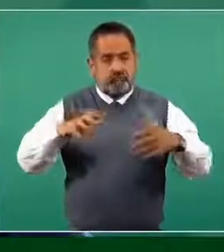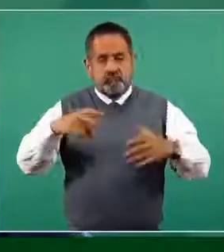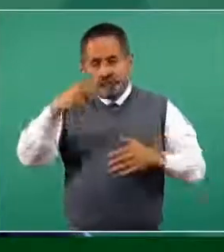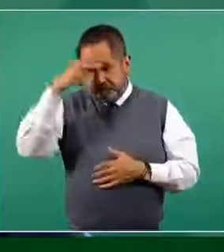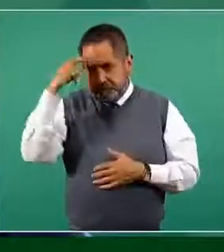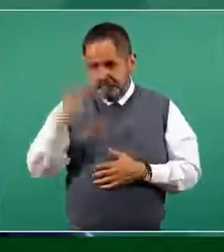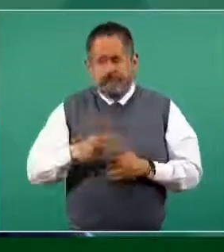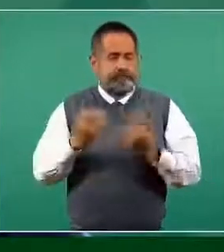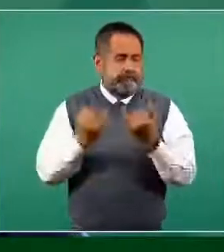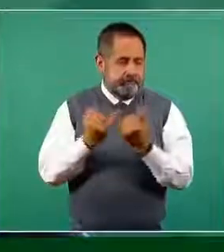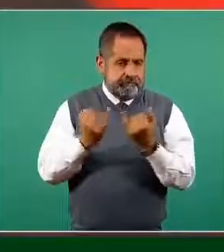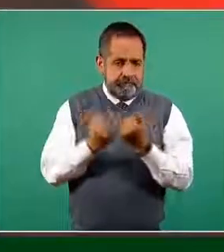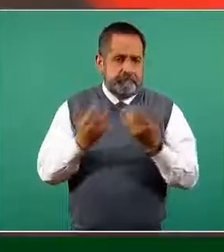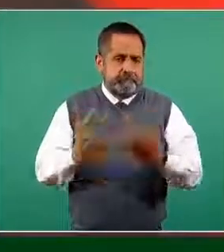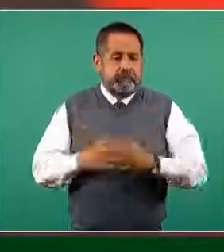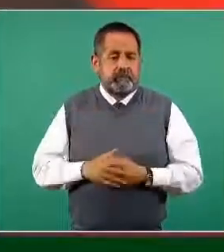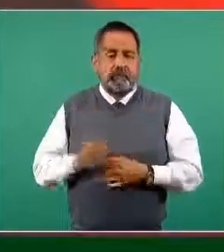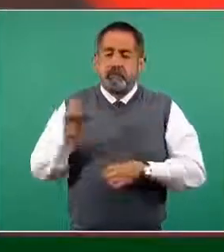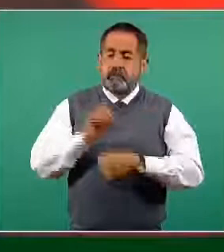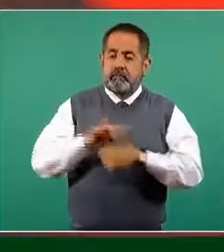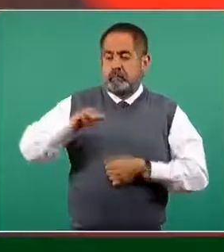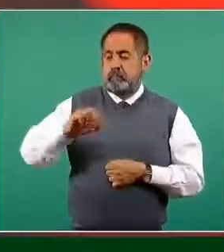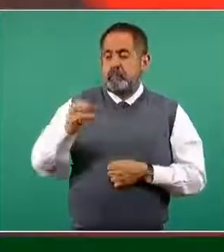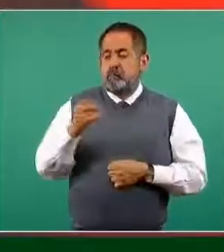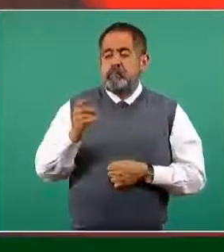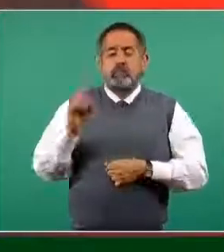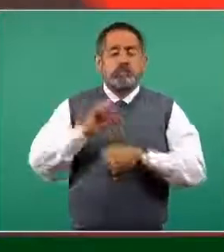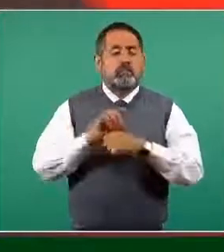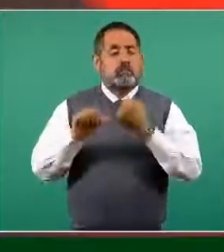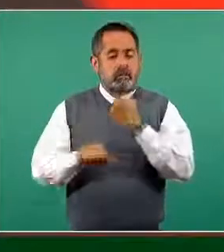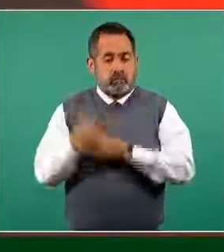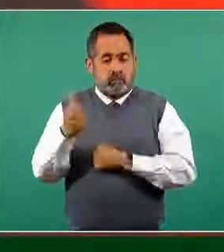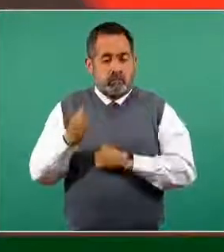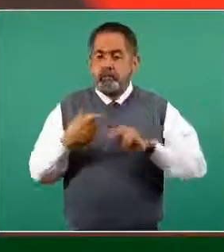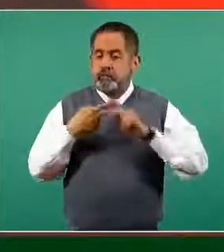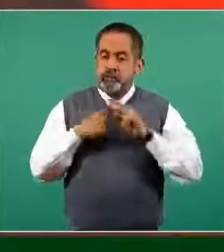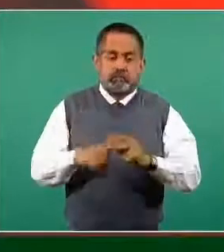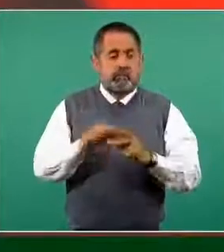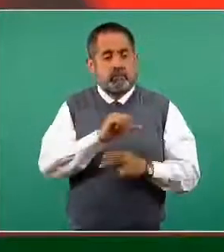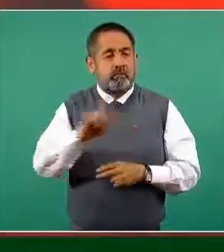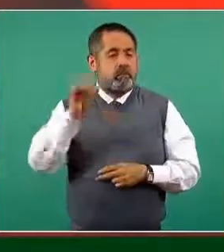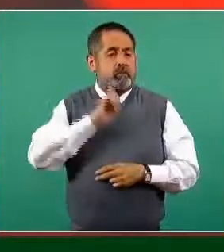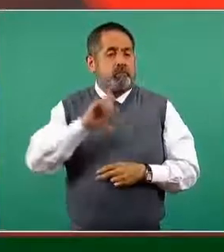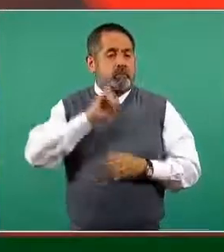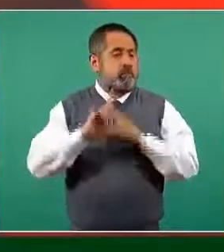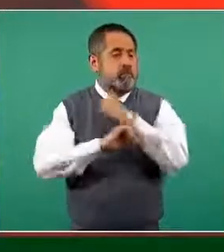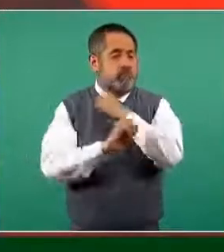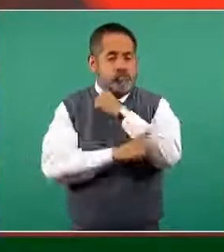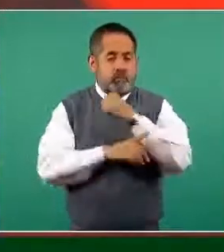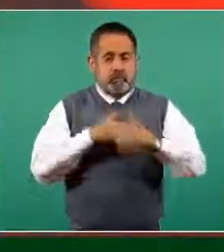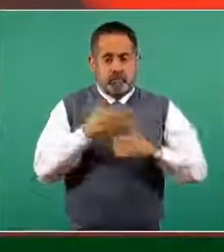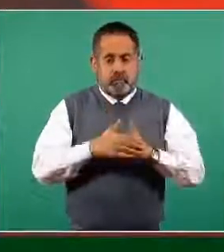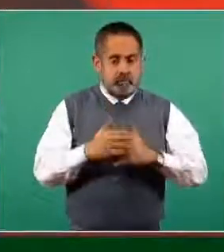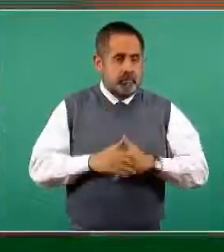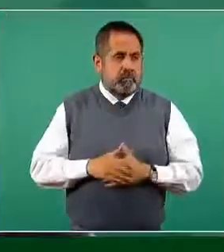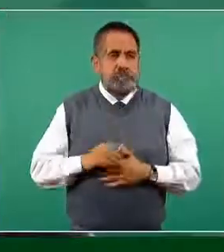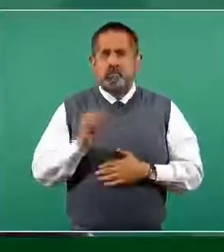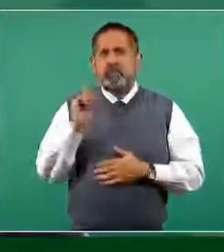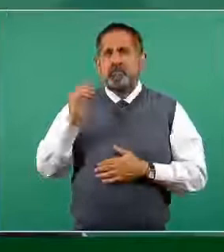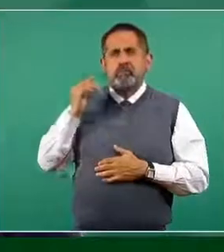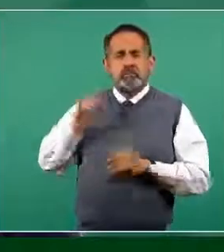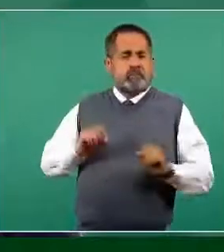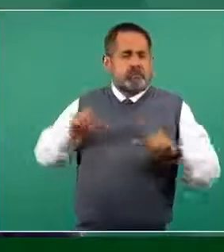México, y el 11 de mayo de este año empezamos la vacunación en mujeres embarazadas. Hasta el último corte que presentamos